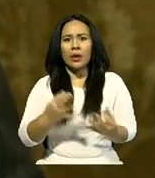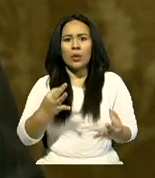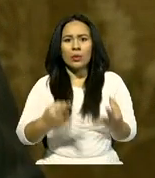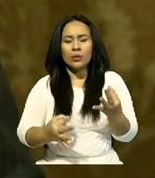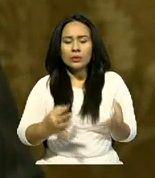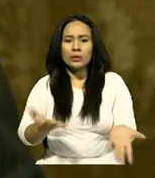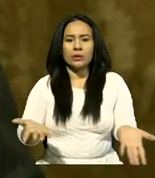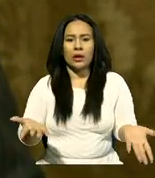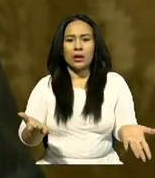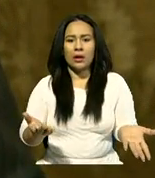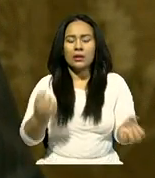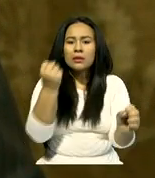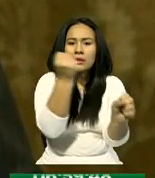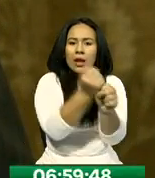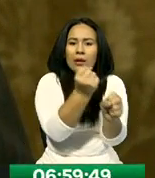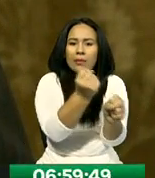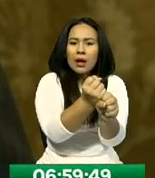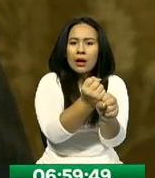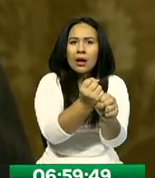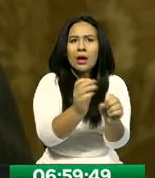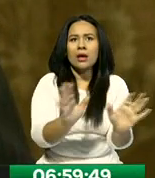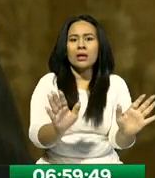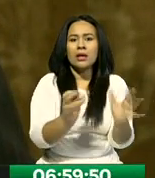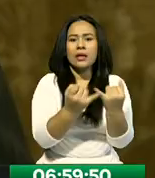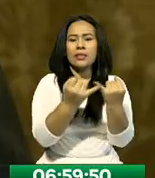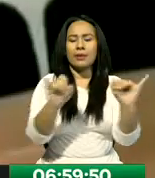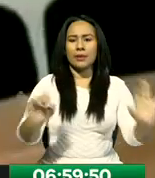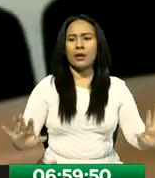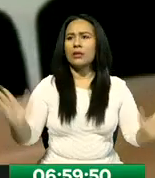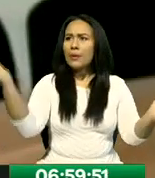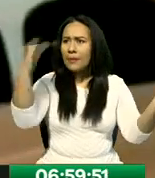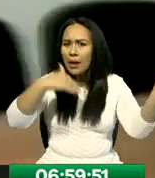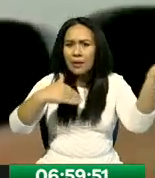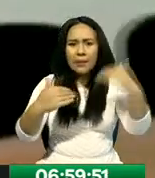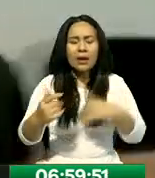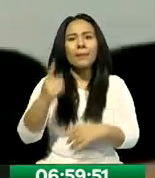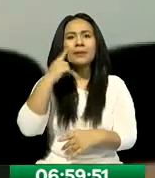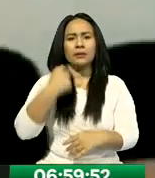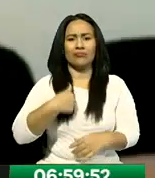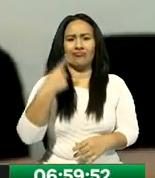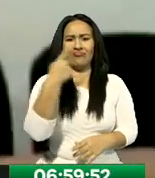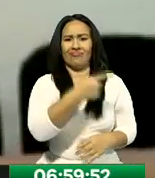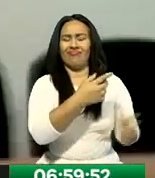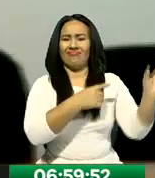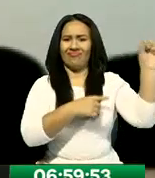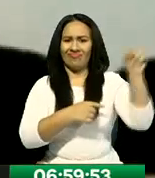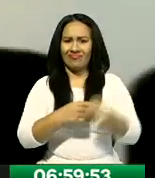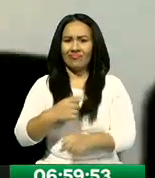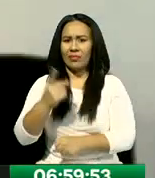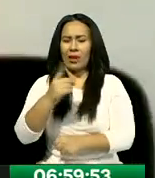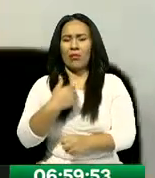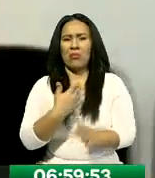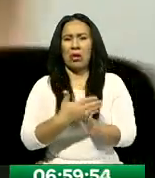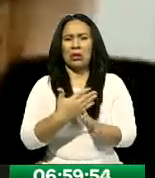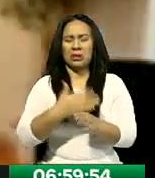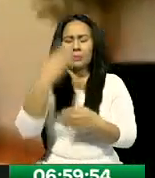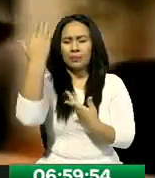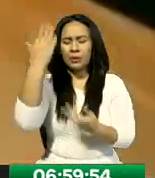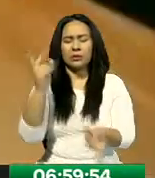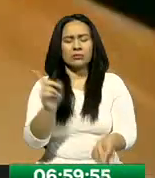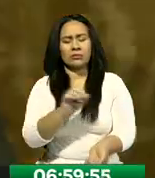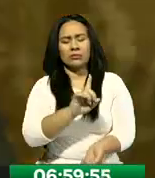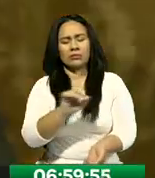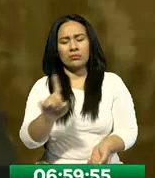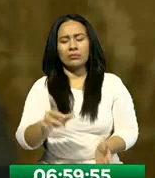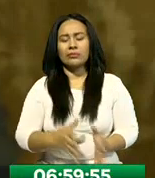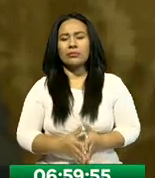justicia funciona de forma autónoma e independiente. Sobre el argumento de que Correa sería un perseguido político, también